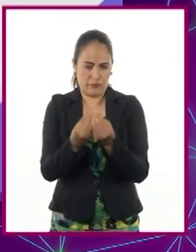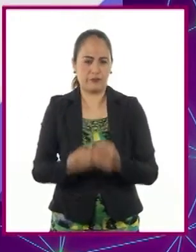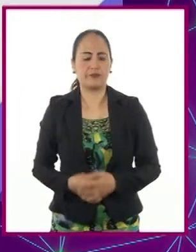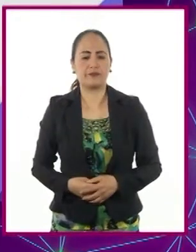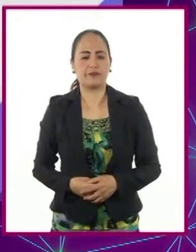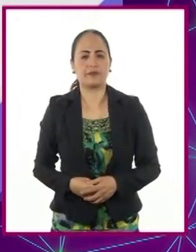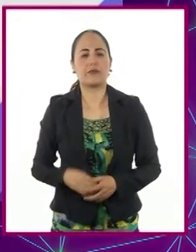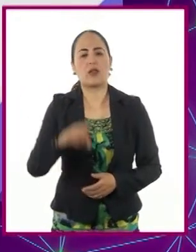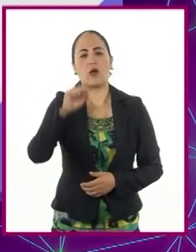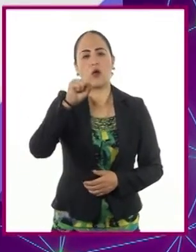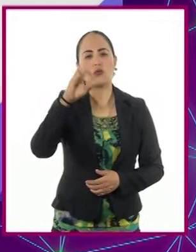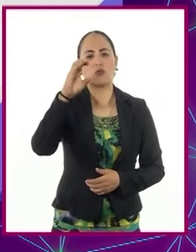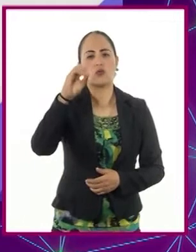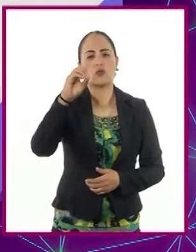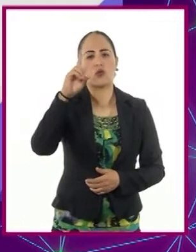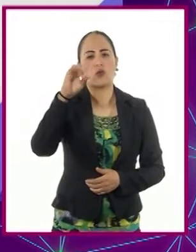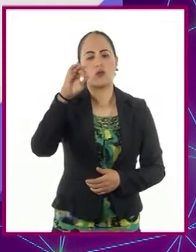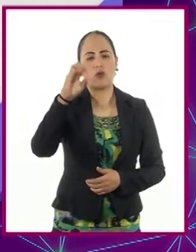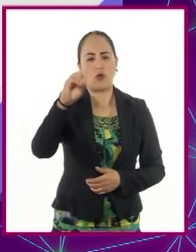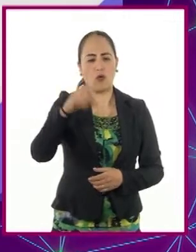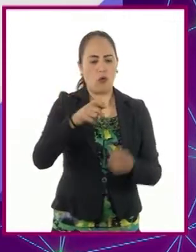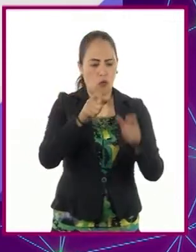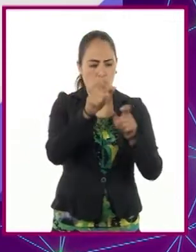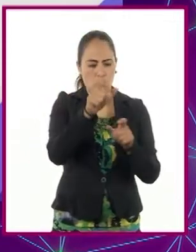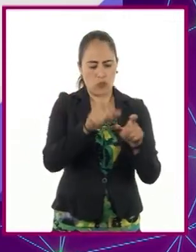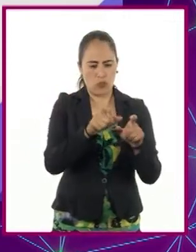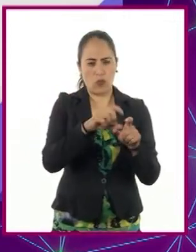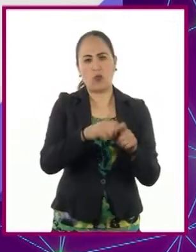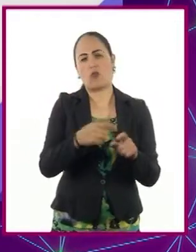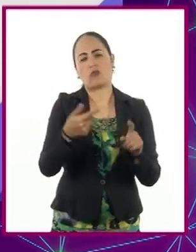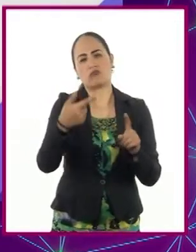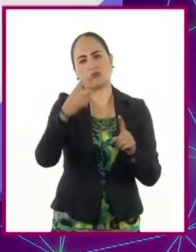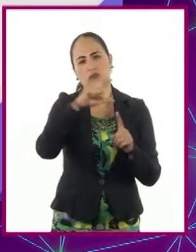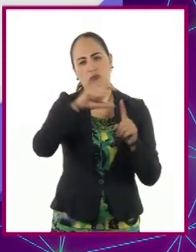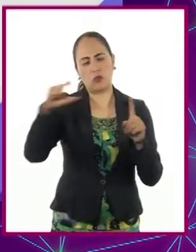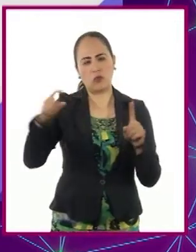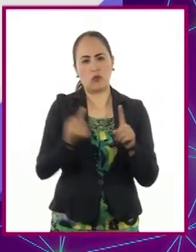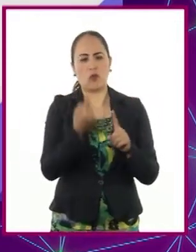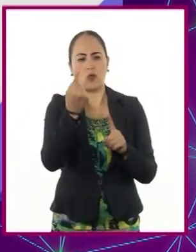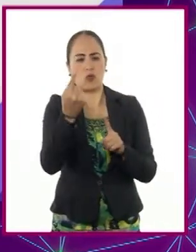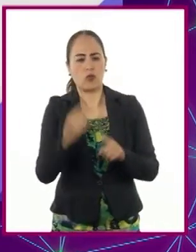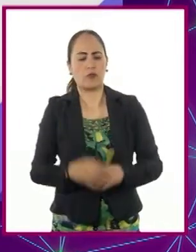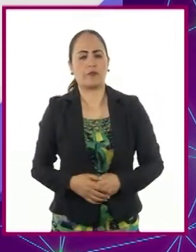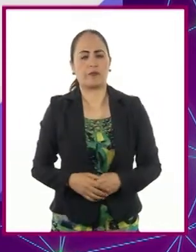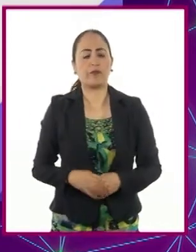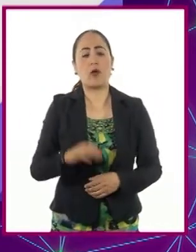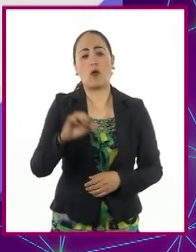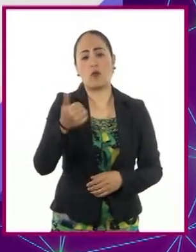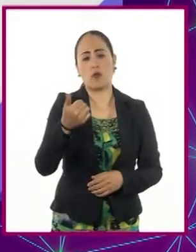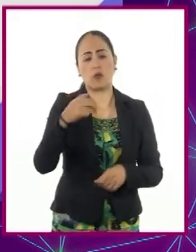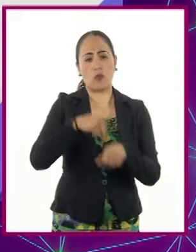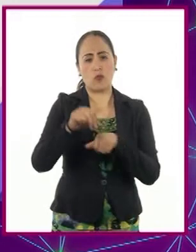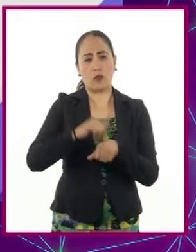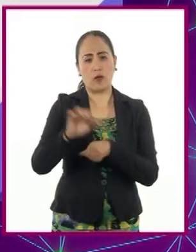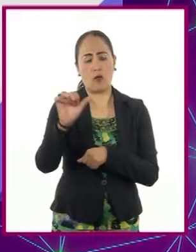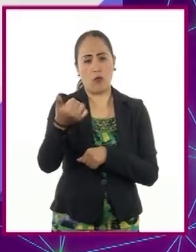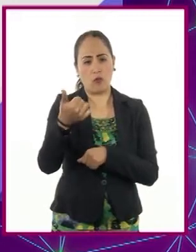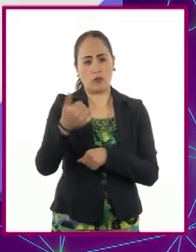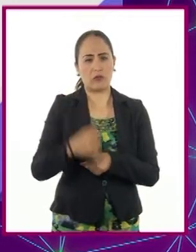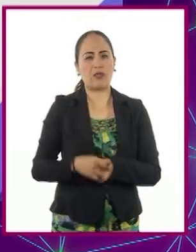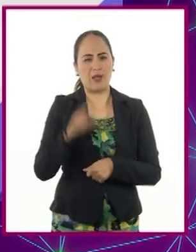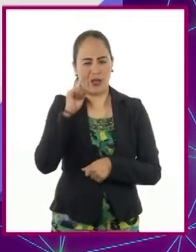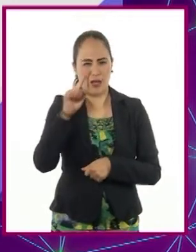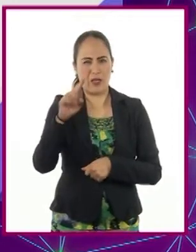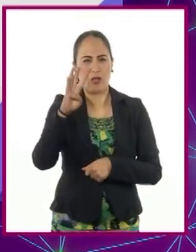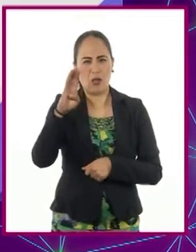El sodio se localiza en el grupo 1, por lo que es un metal alcalino. Su número atómico es 11 y con base en el modelo de